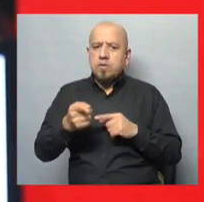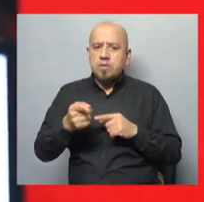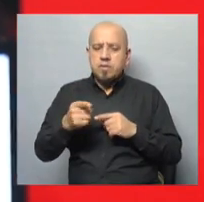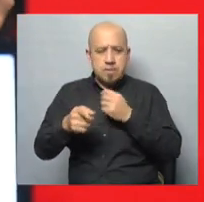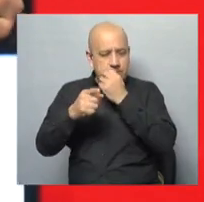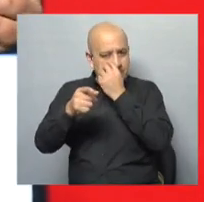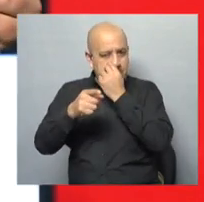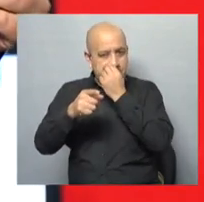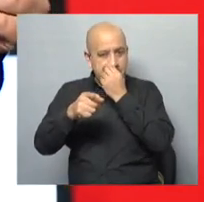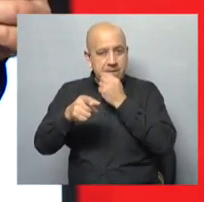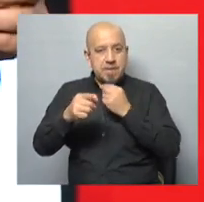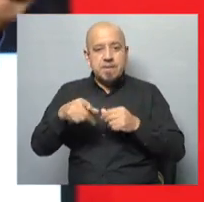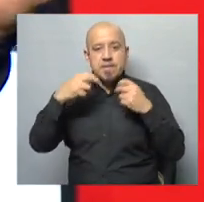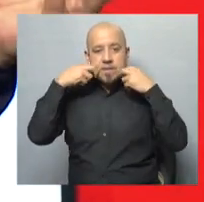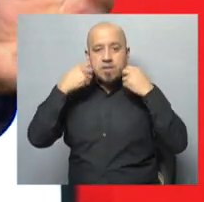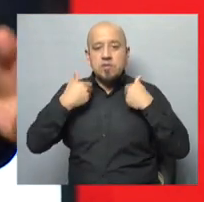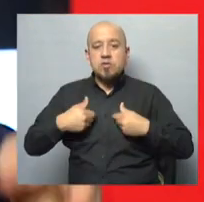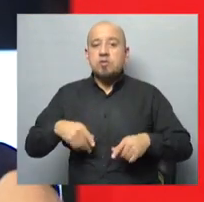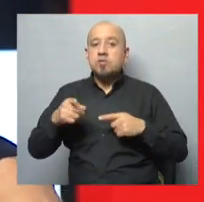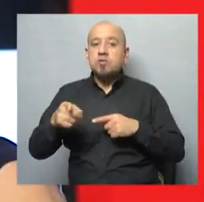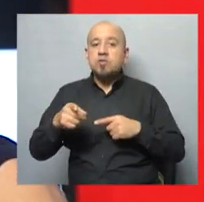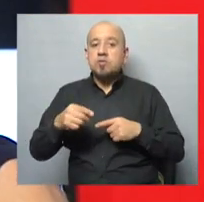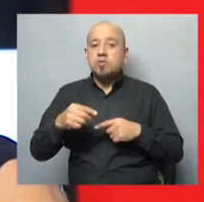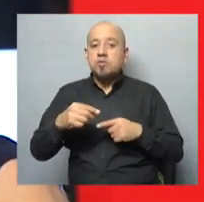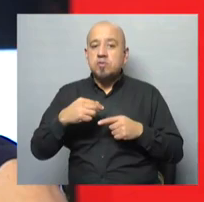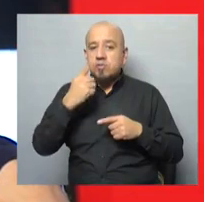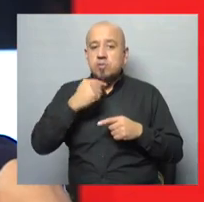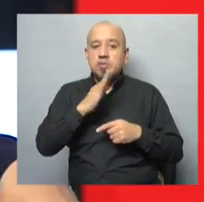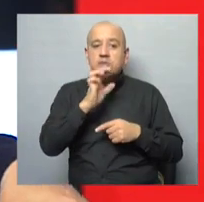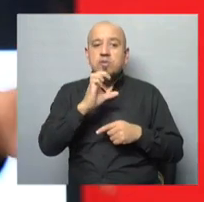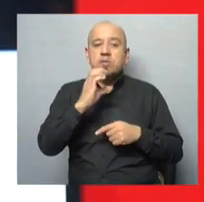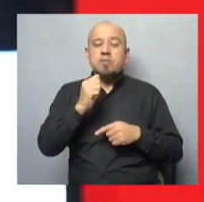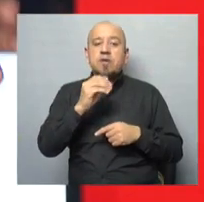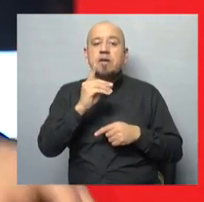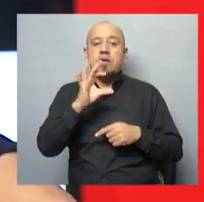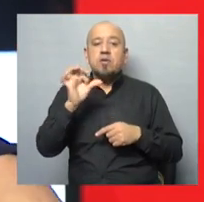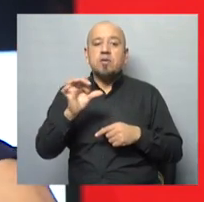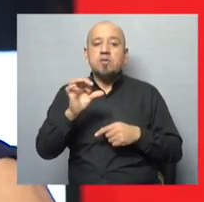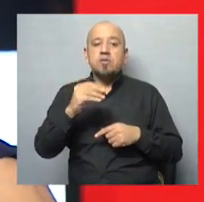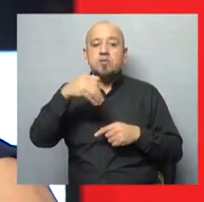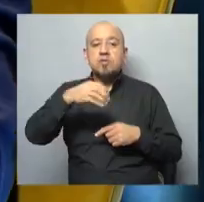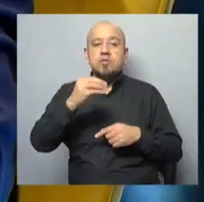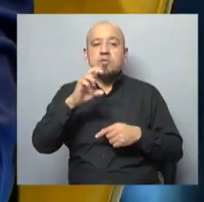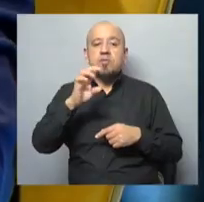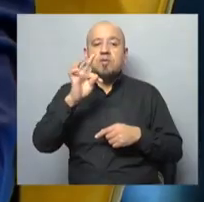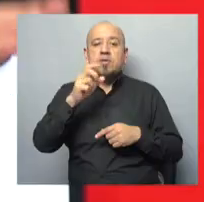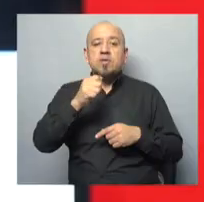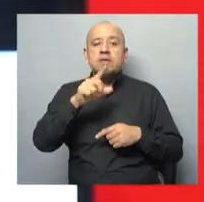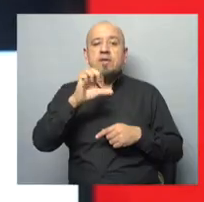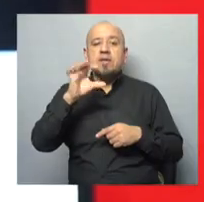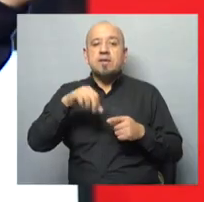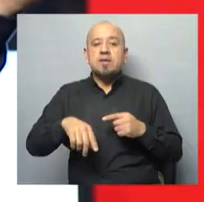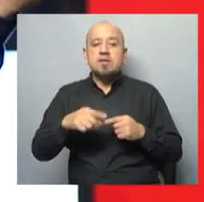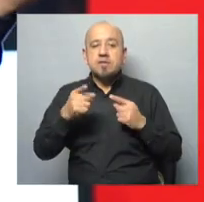espectáculos con gente desnuda coincidía tanto en pecados mortales me acuerdo de un señor no voy a dar lo que iba a